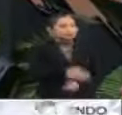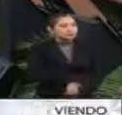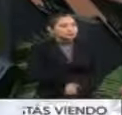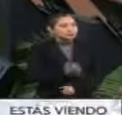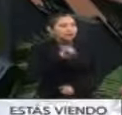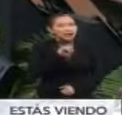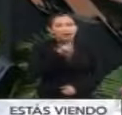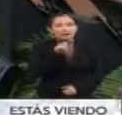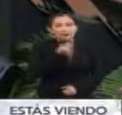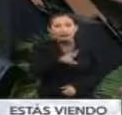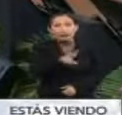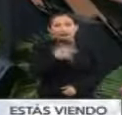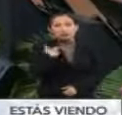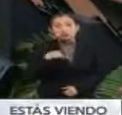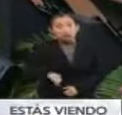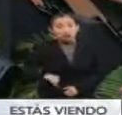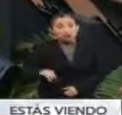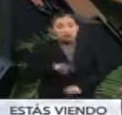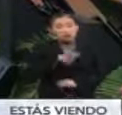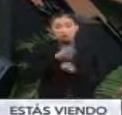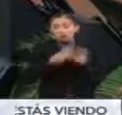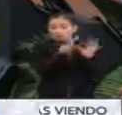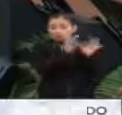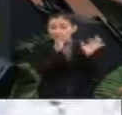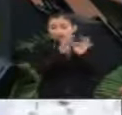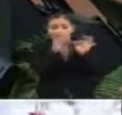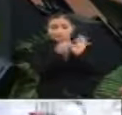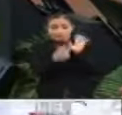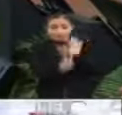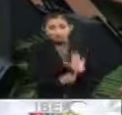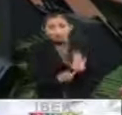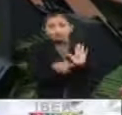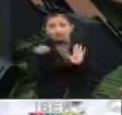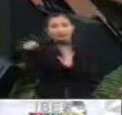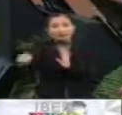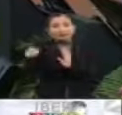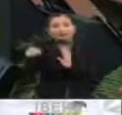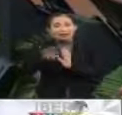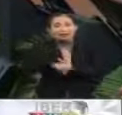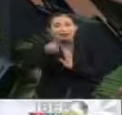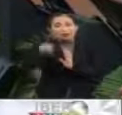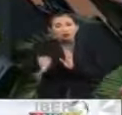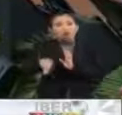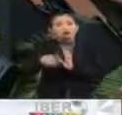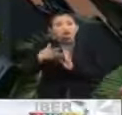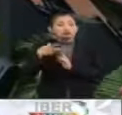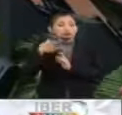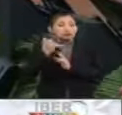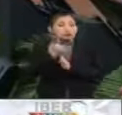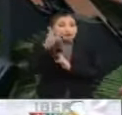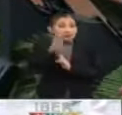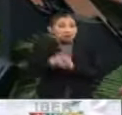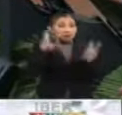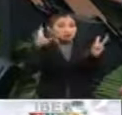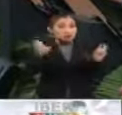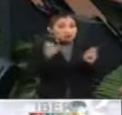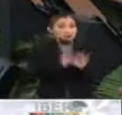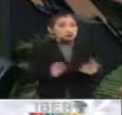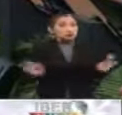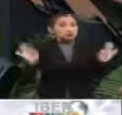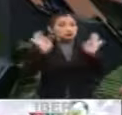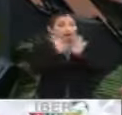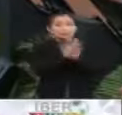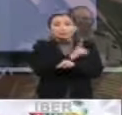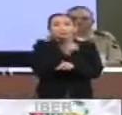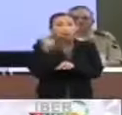Muy bien, Javier, pues interesante todo esto que se ha presentado ahí en Cancún, sin duda alguna temas